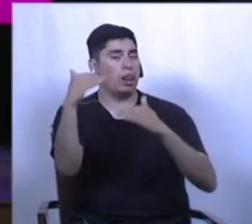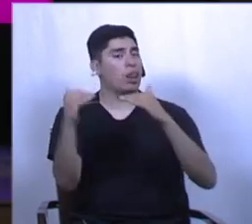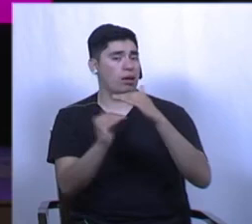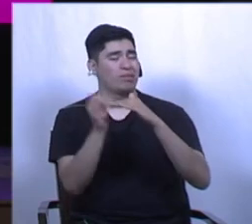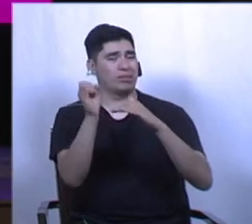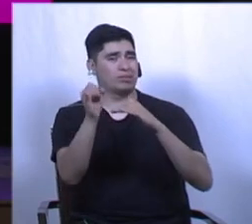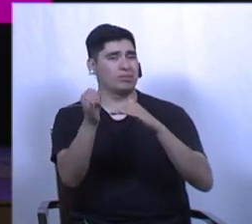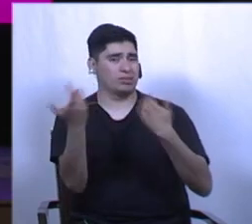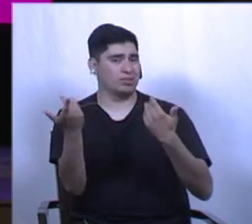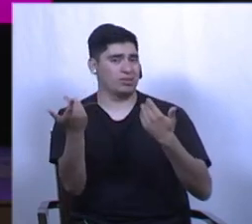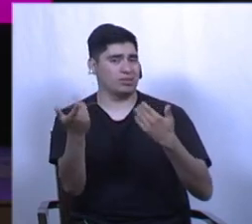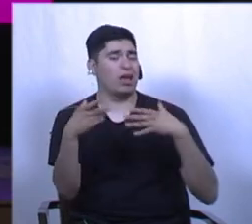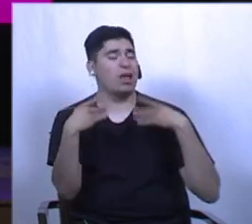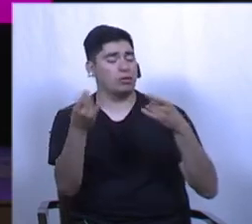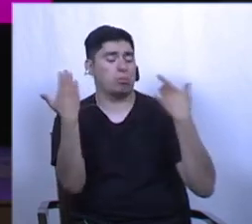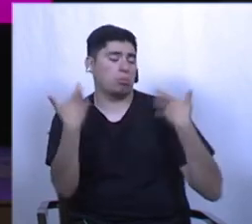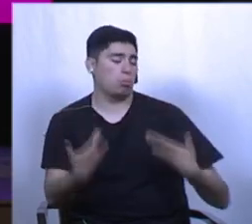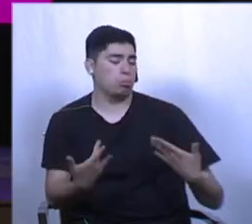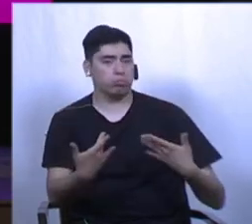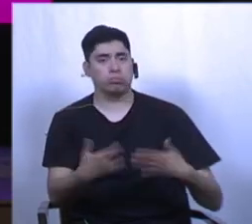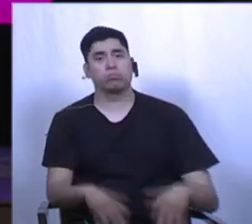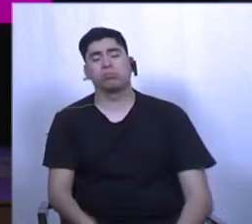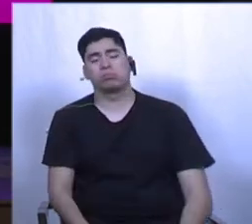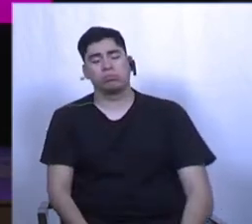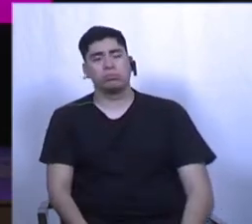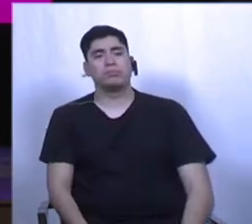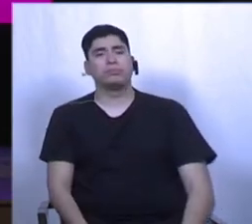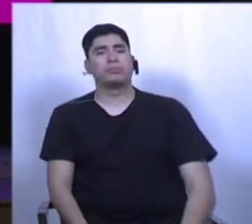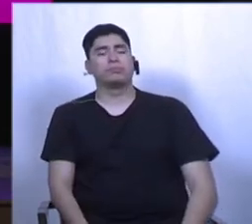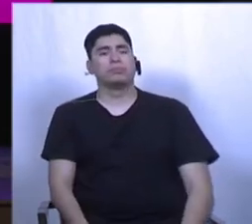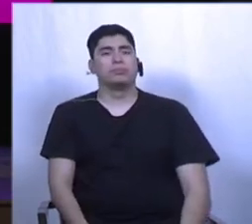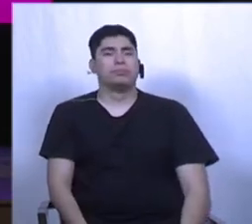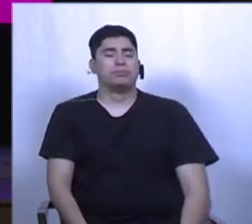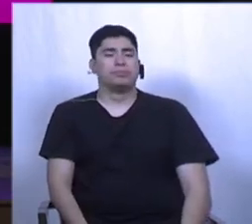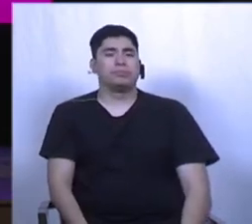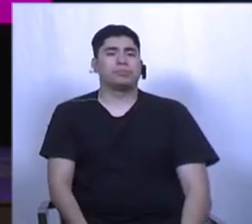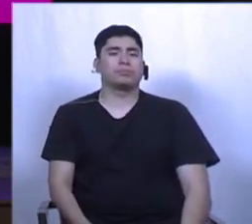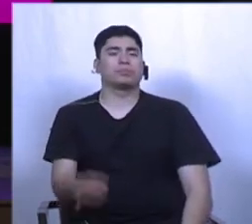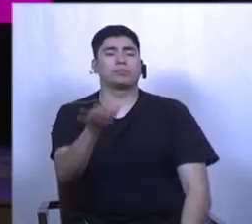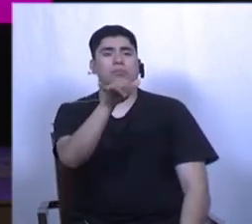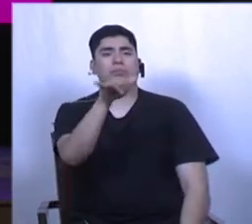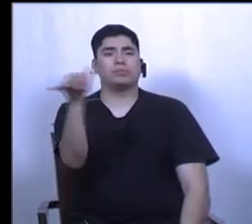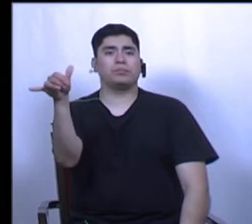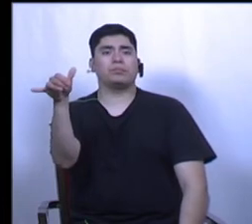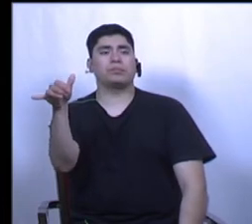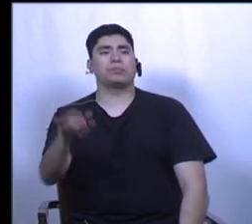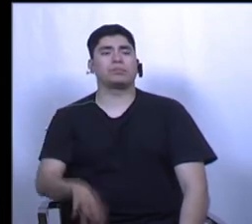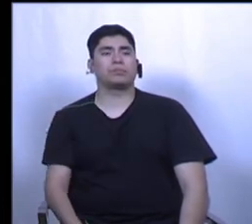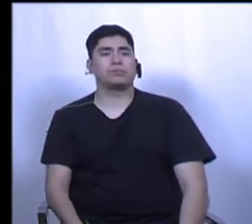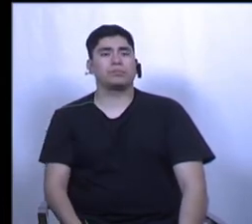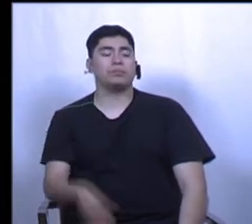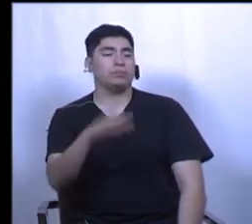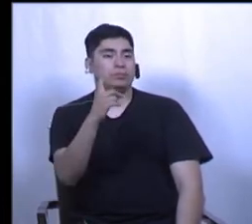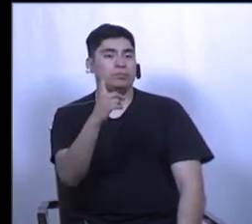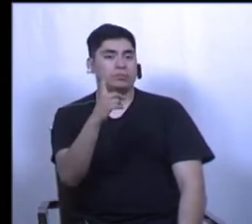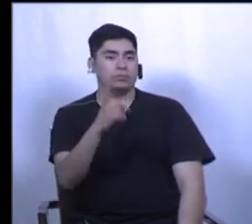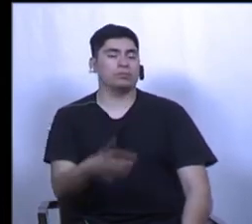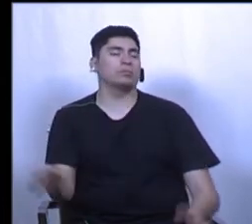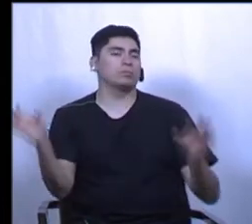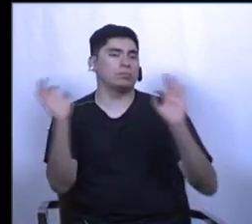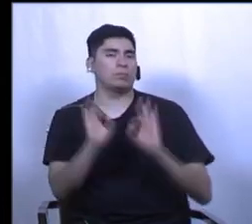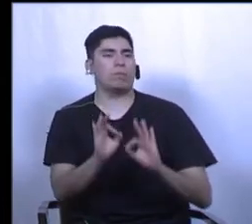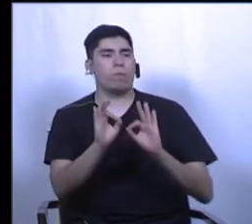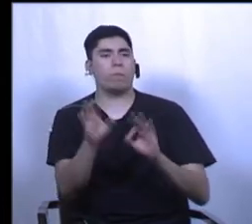y está perfectamente saludable. Y después van a ver estados terminales donde uno normal no puede ser